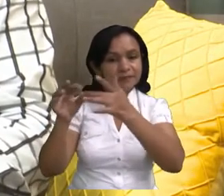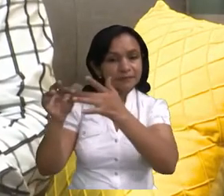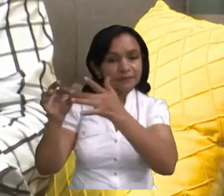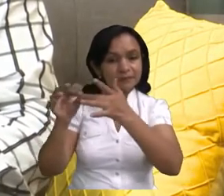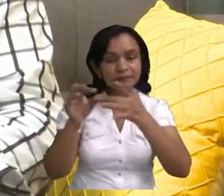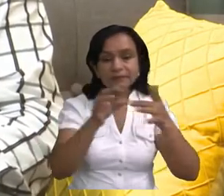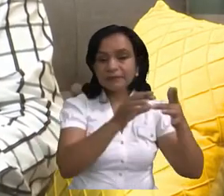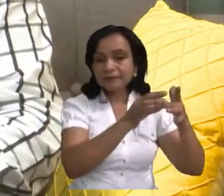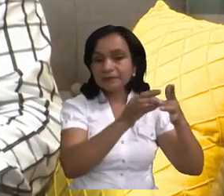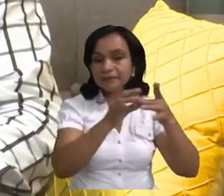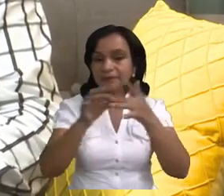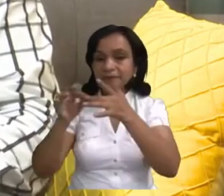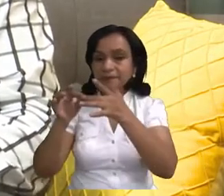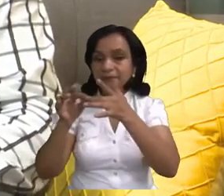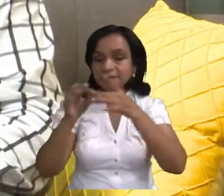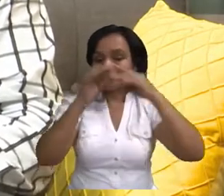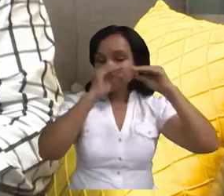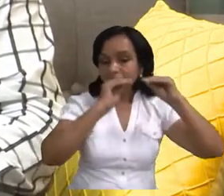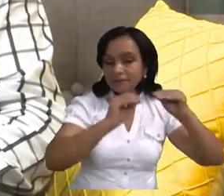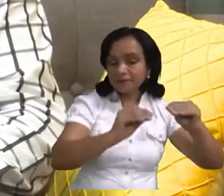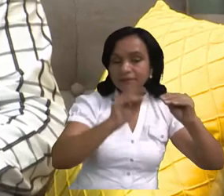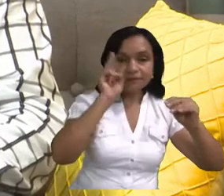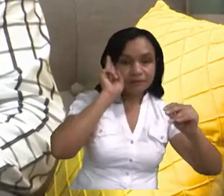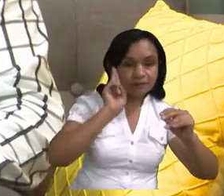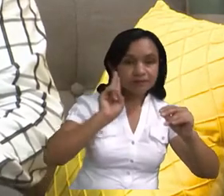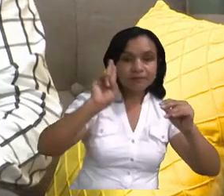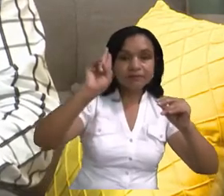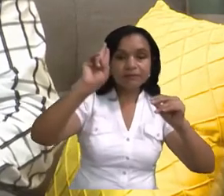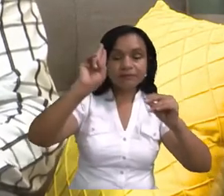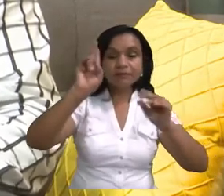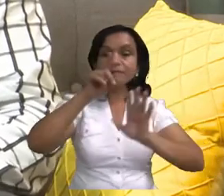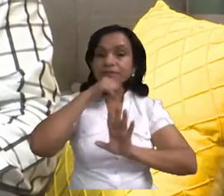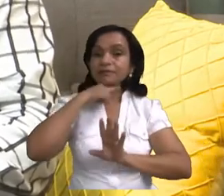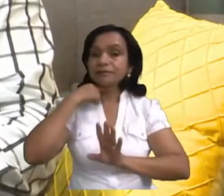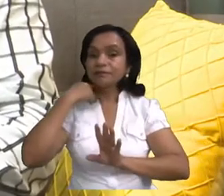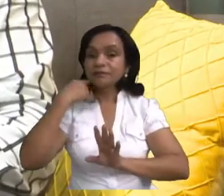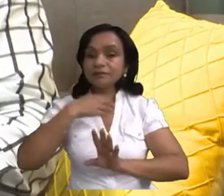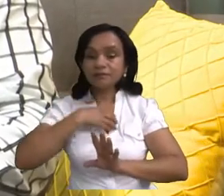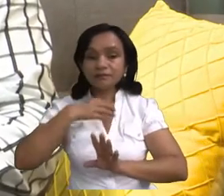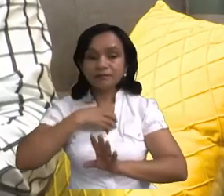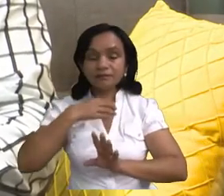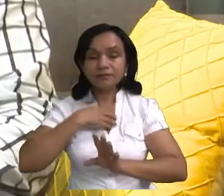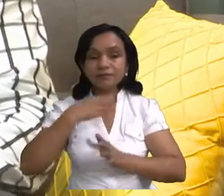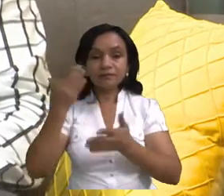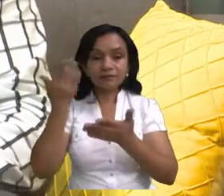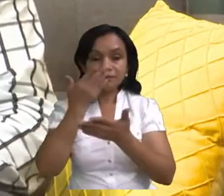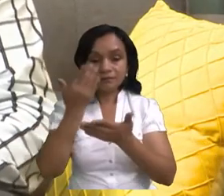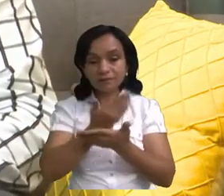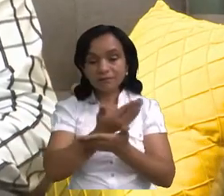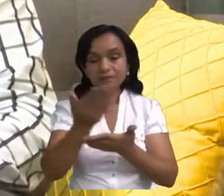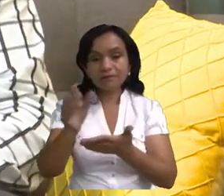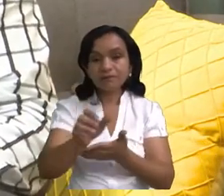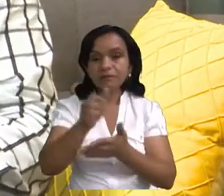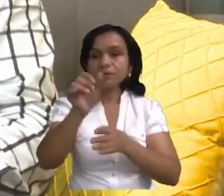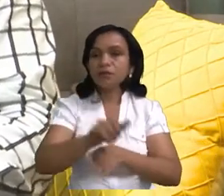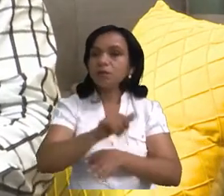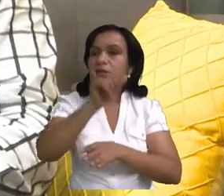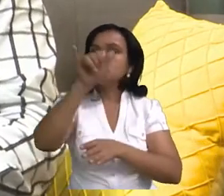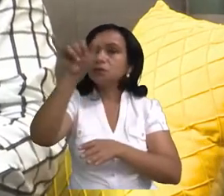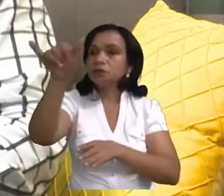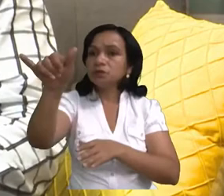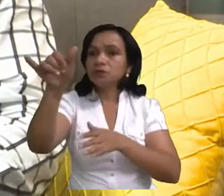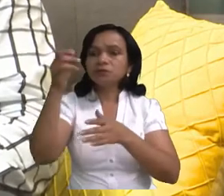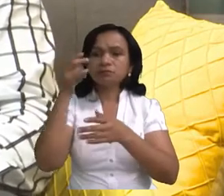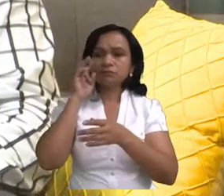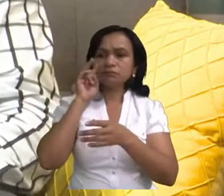tiene el sistema de la educación superior nicaragüense con la realidad, que muchas veces al ir a otros países, pues, definitivamente